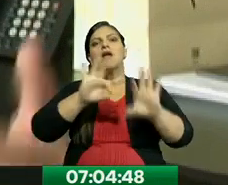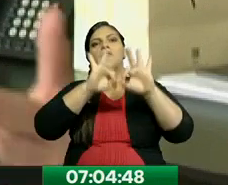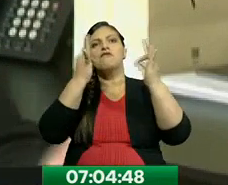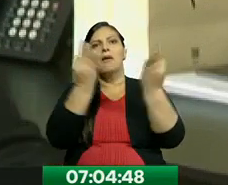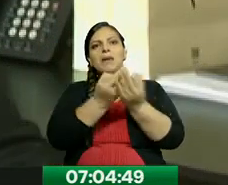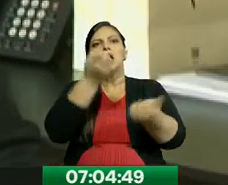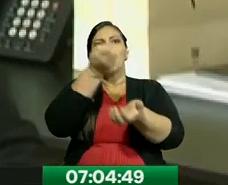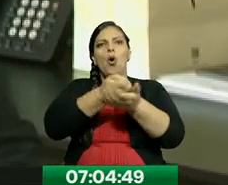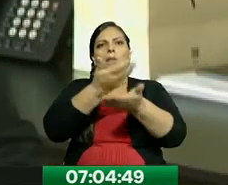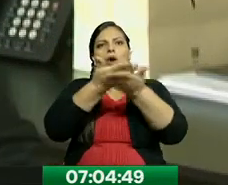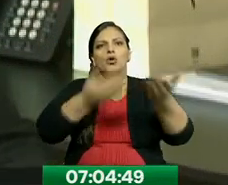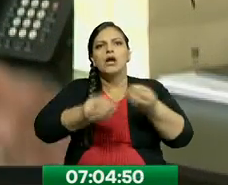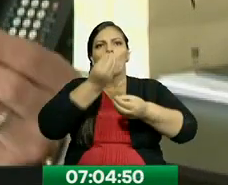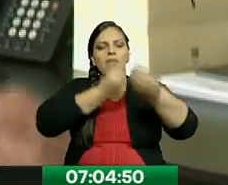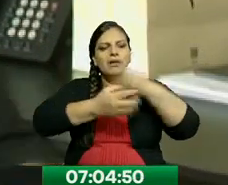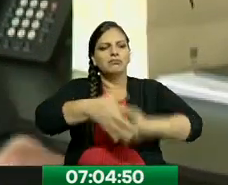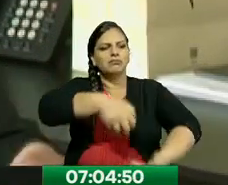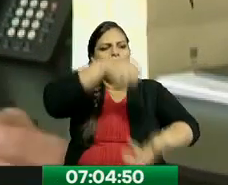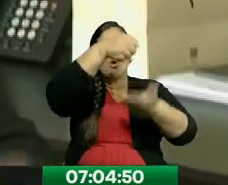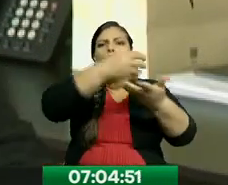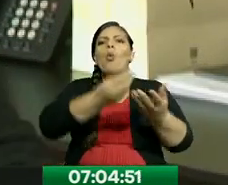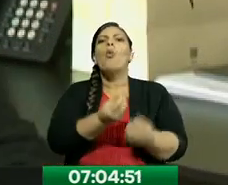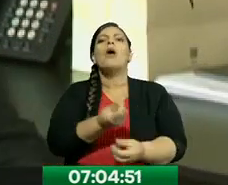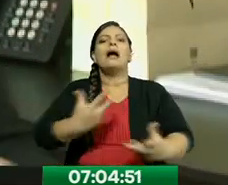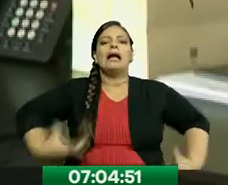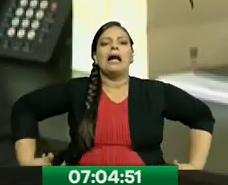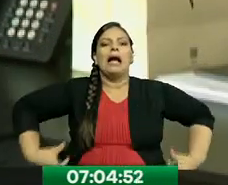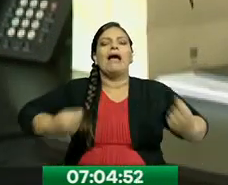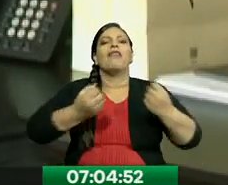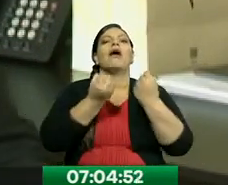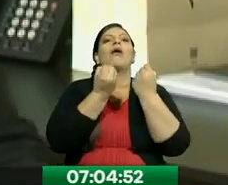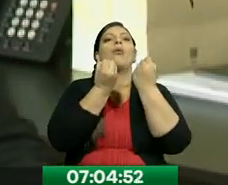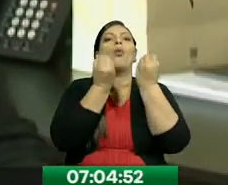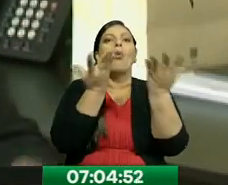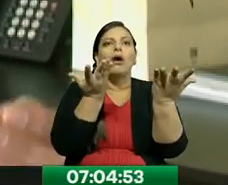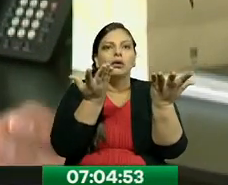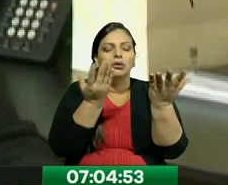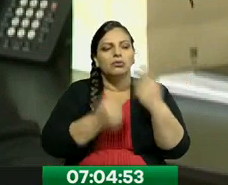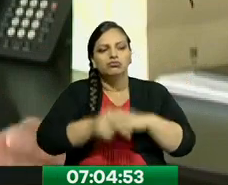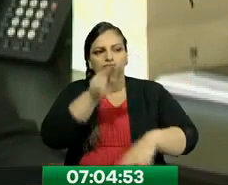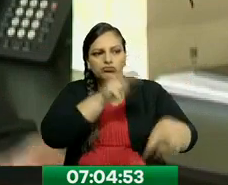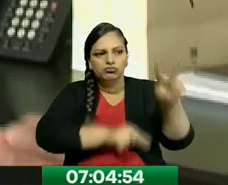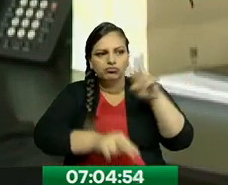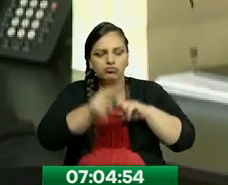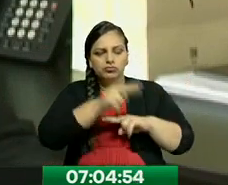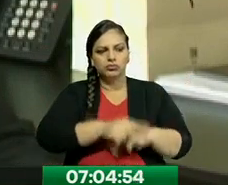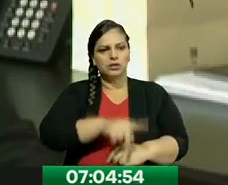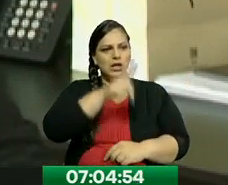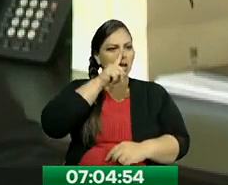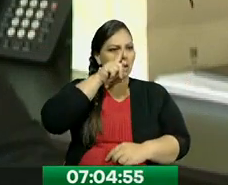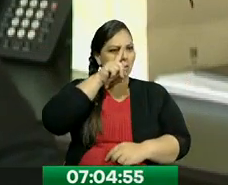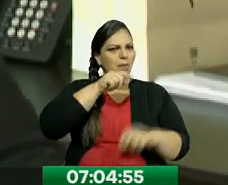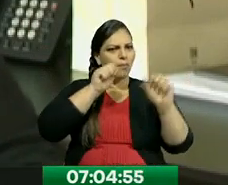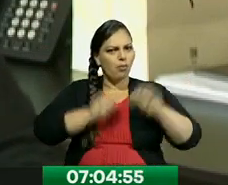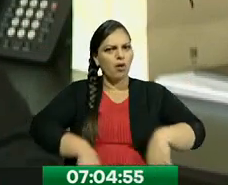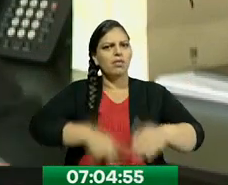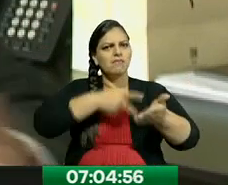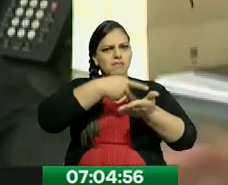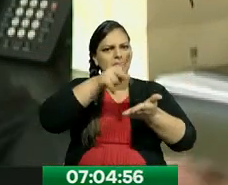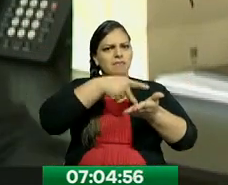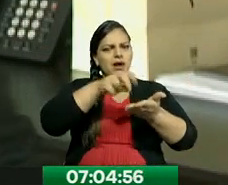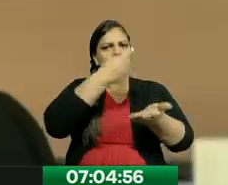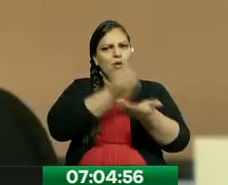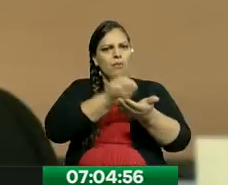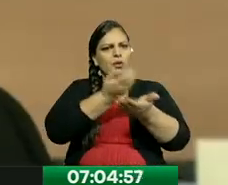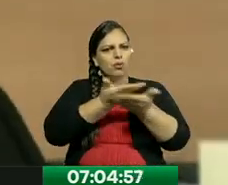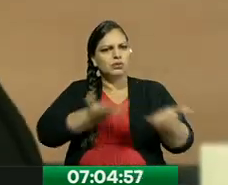que los trabajadores vean garantizados en su salario básico acceder al menos a la canasta básica familiar. Y esto está